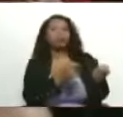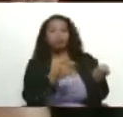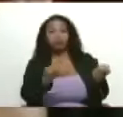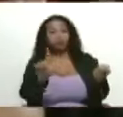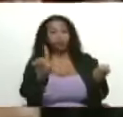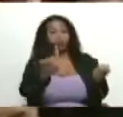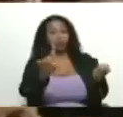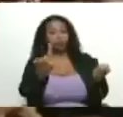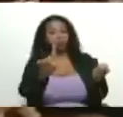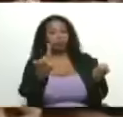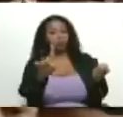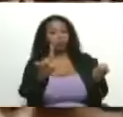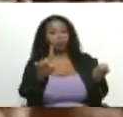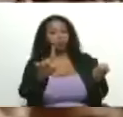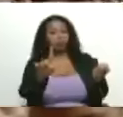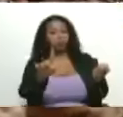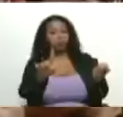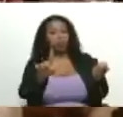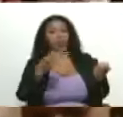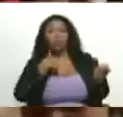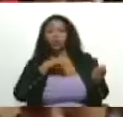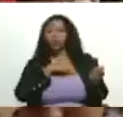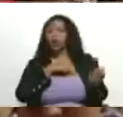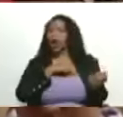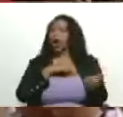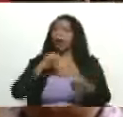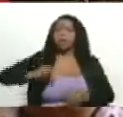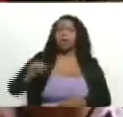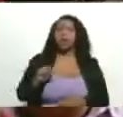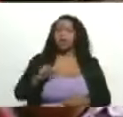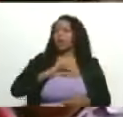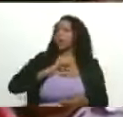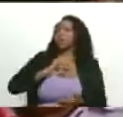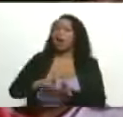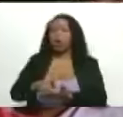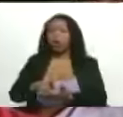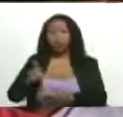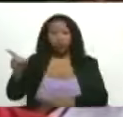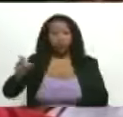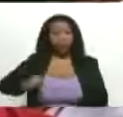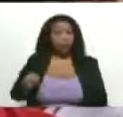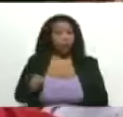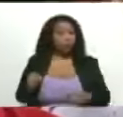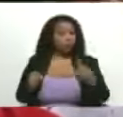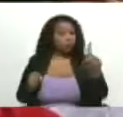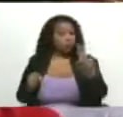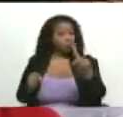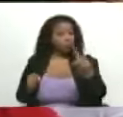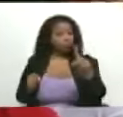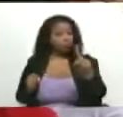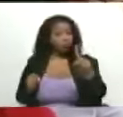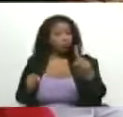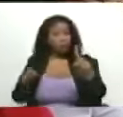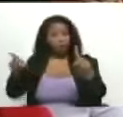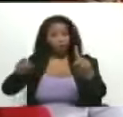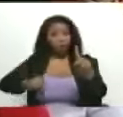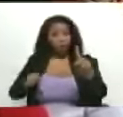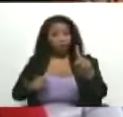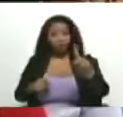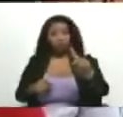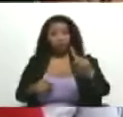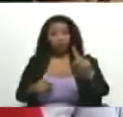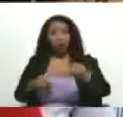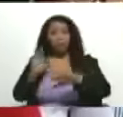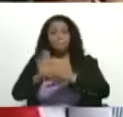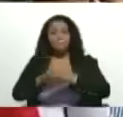existe. No, que nosotros somos policías. No son policías. No son policías. Por